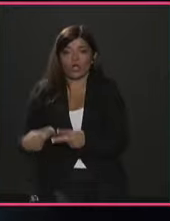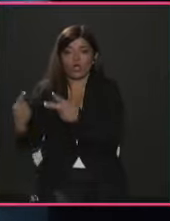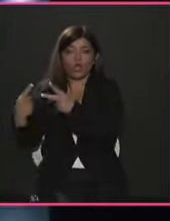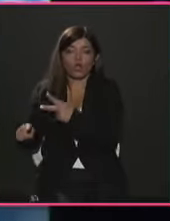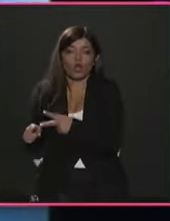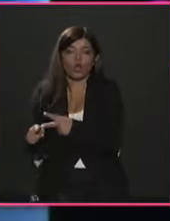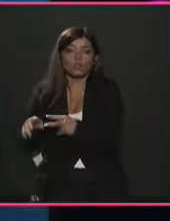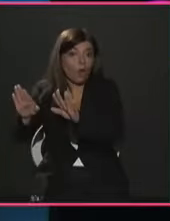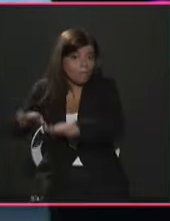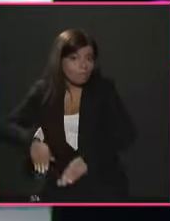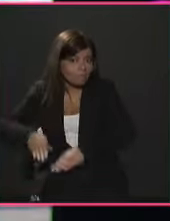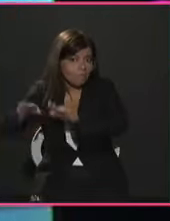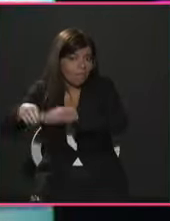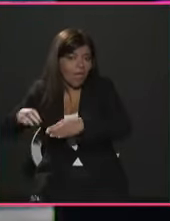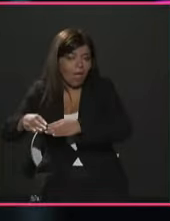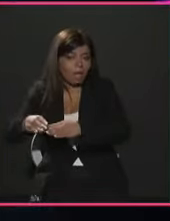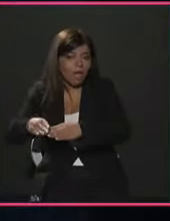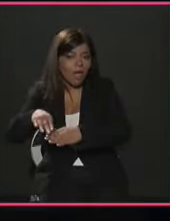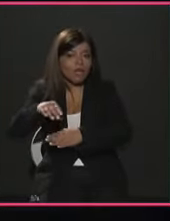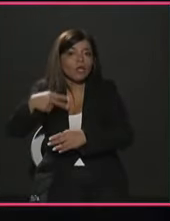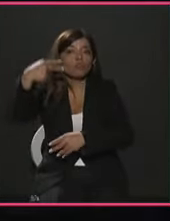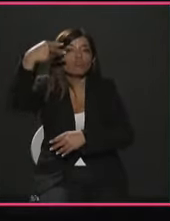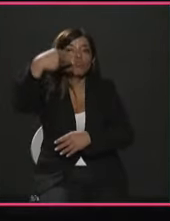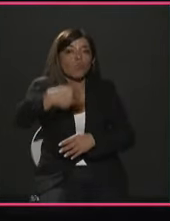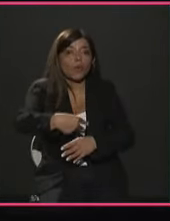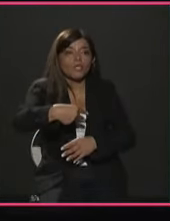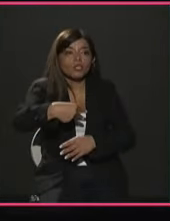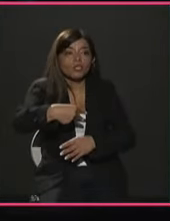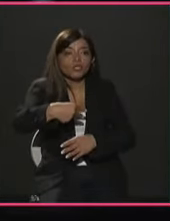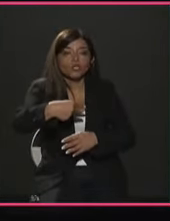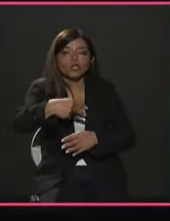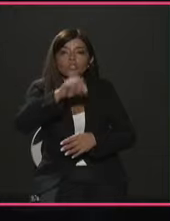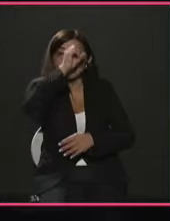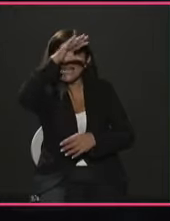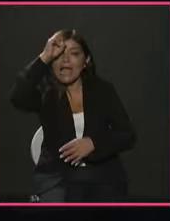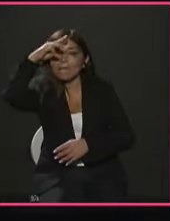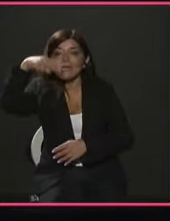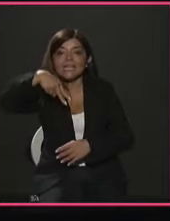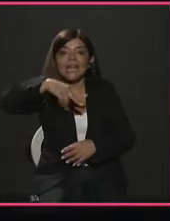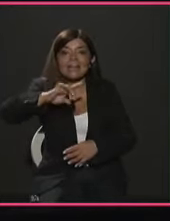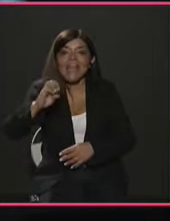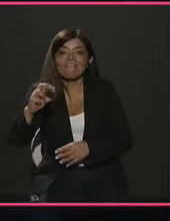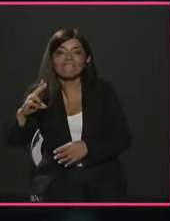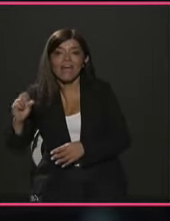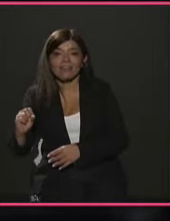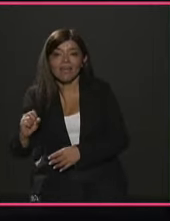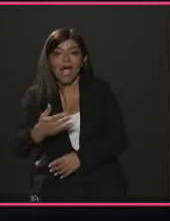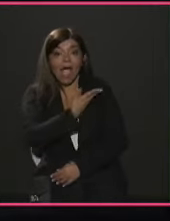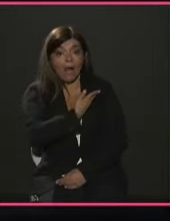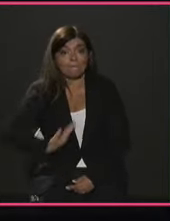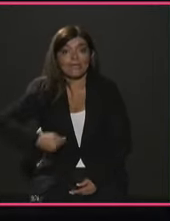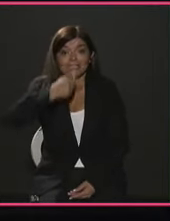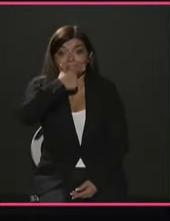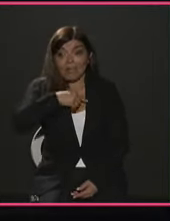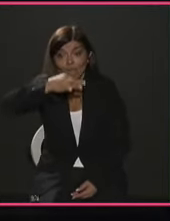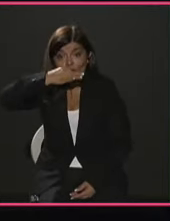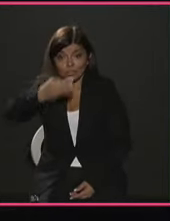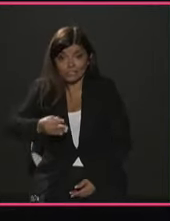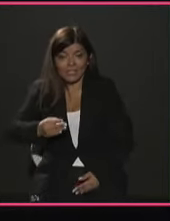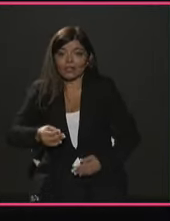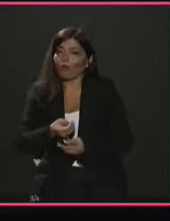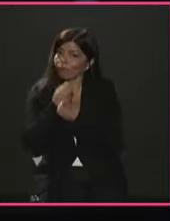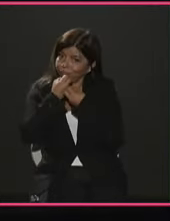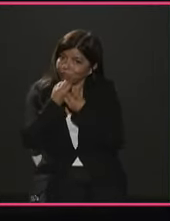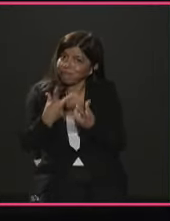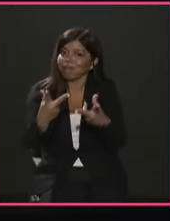al la misma que son de los dueños de la minera de Nevada el presidente borich inicialmente lanzó